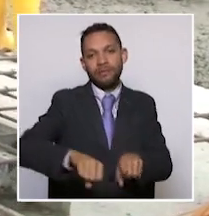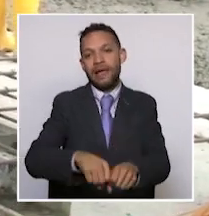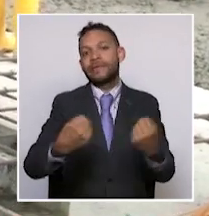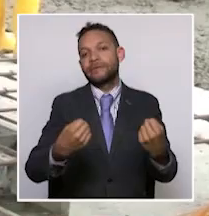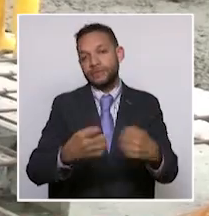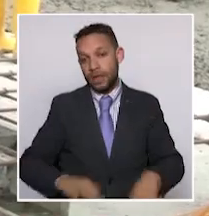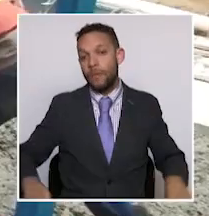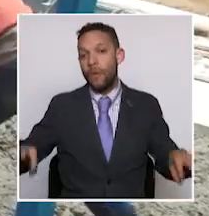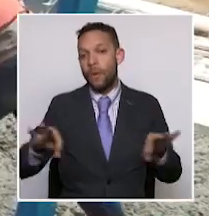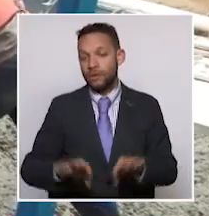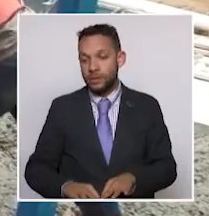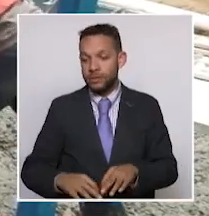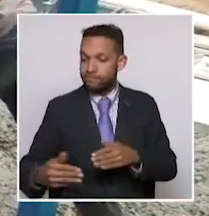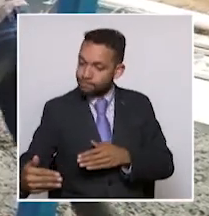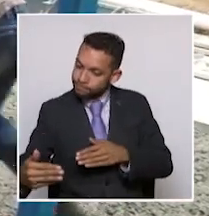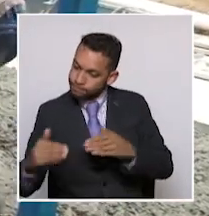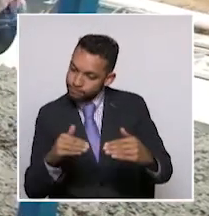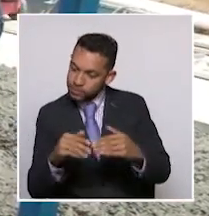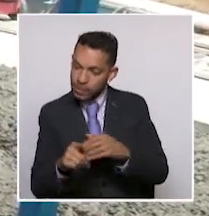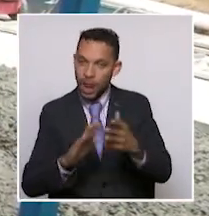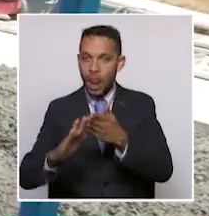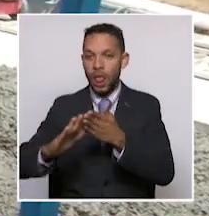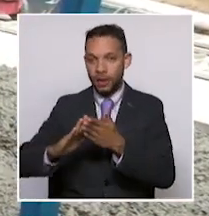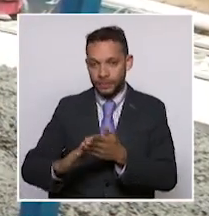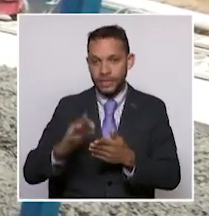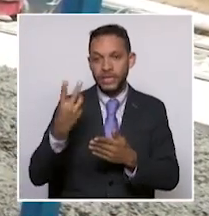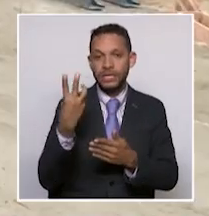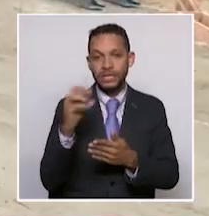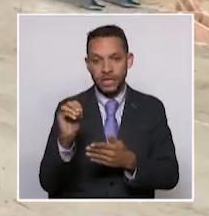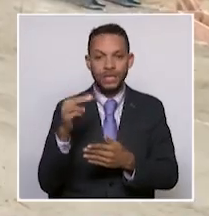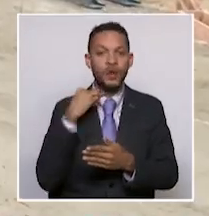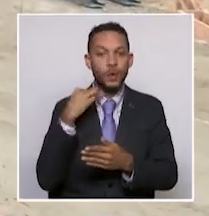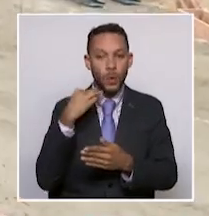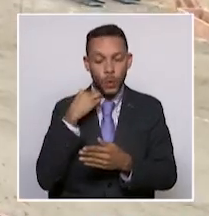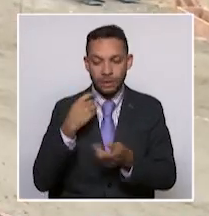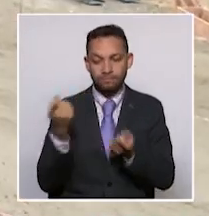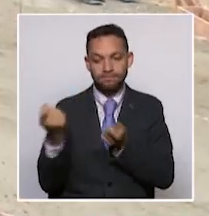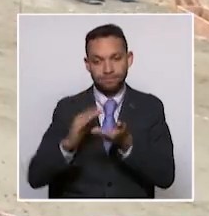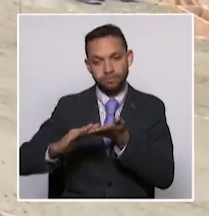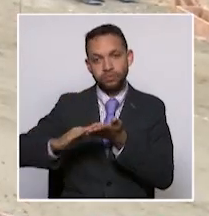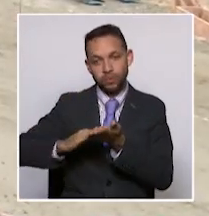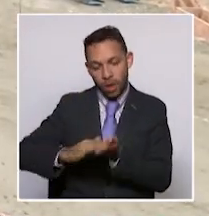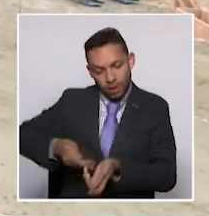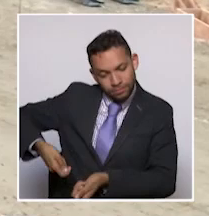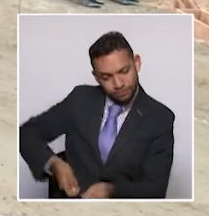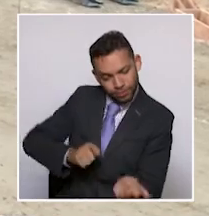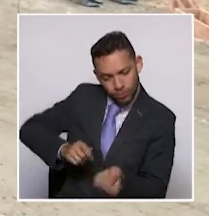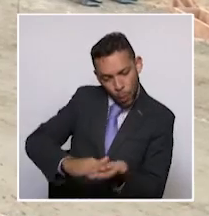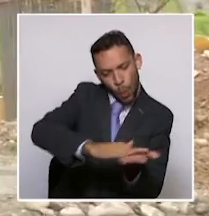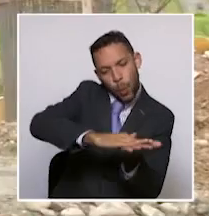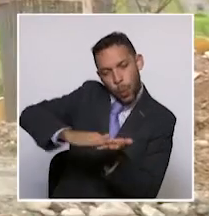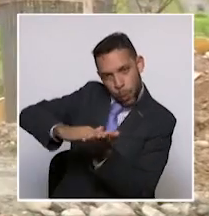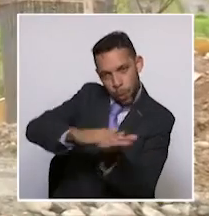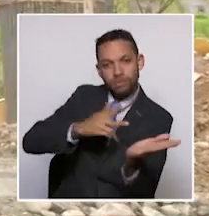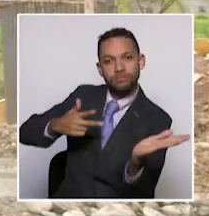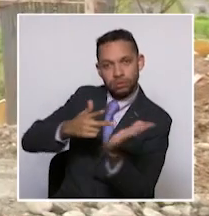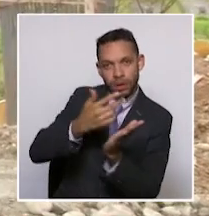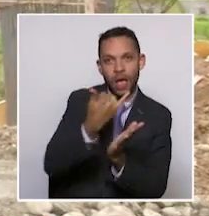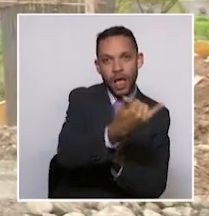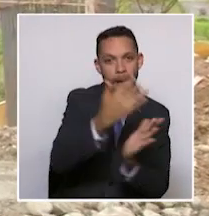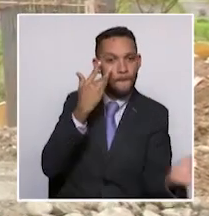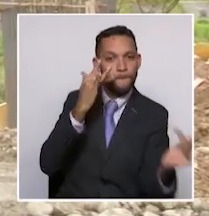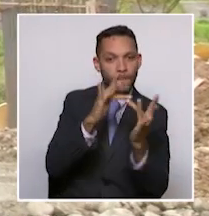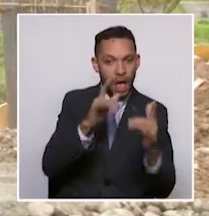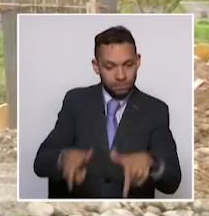entrega del deprimido, está estipulado para el 30 de noviembre. Lo que falta es terminar la pavimentación y solucionar estos problemas en las conexiones